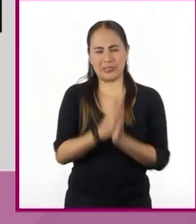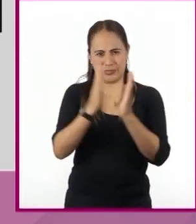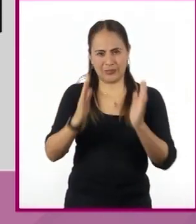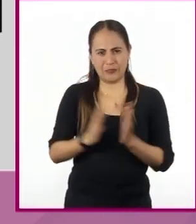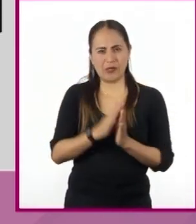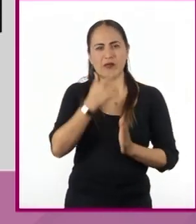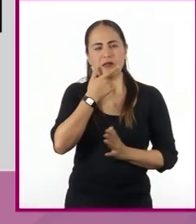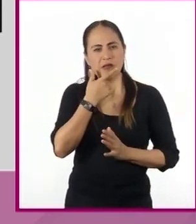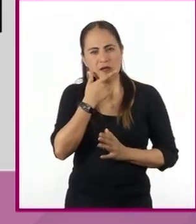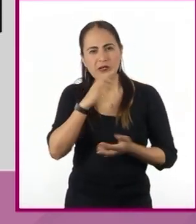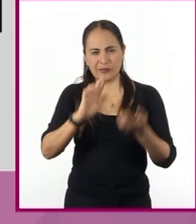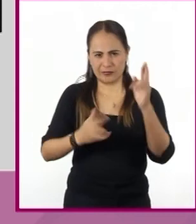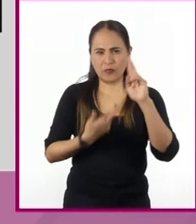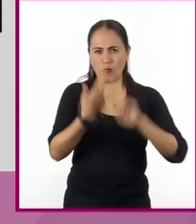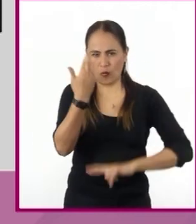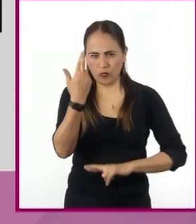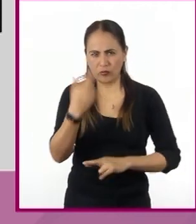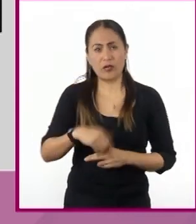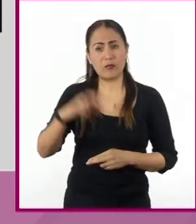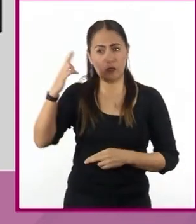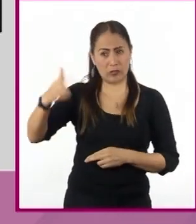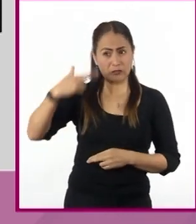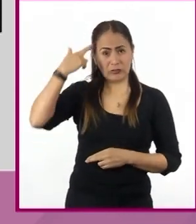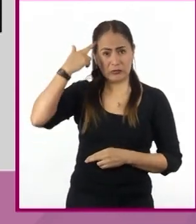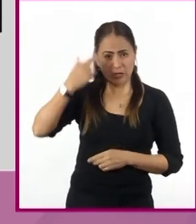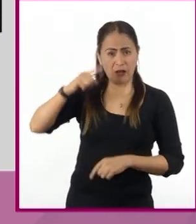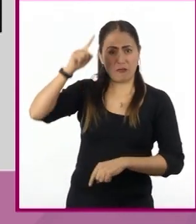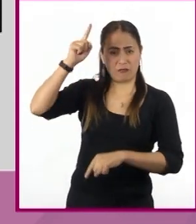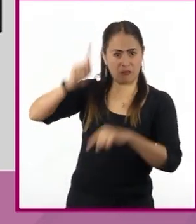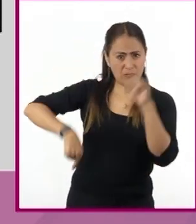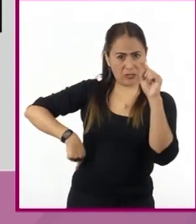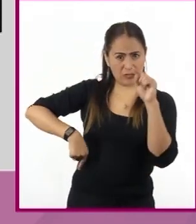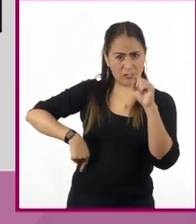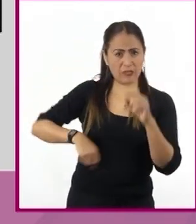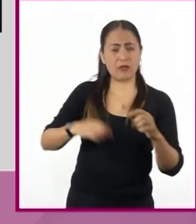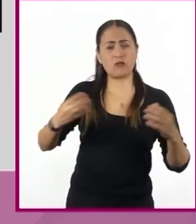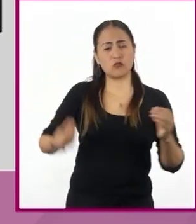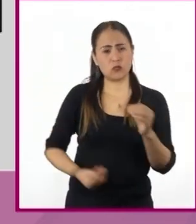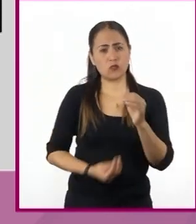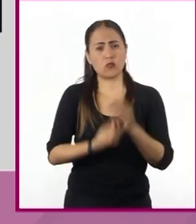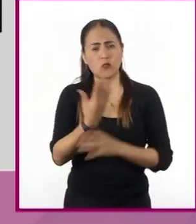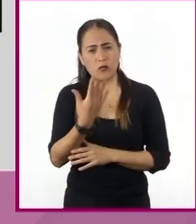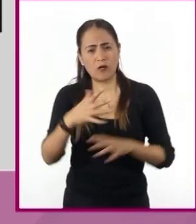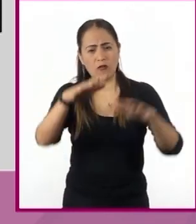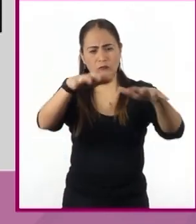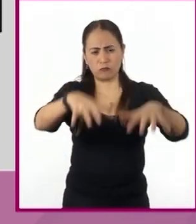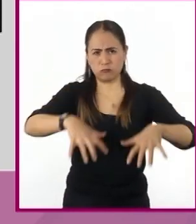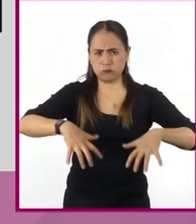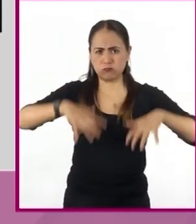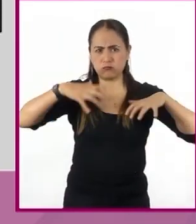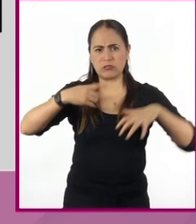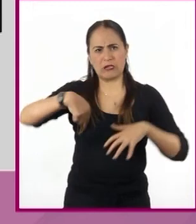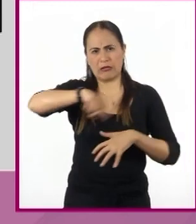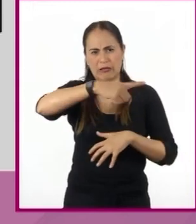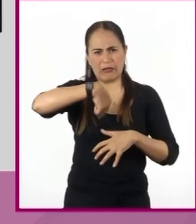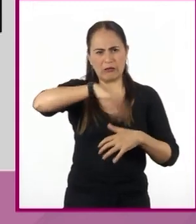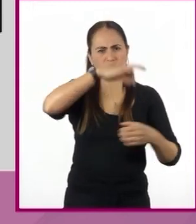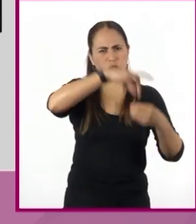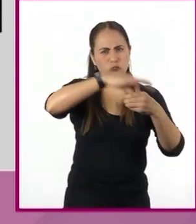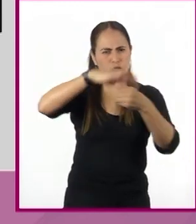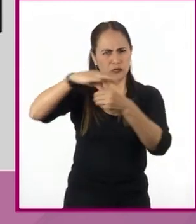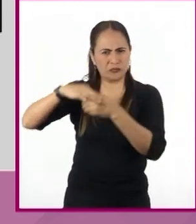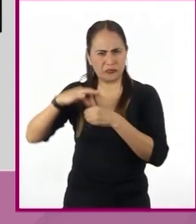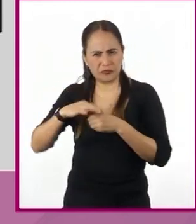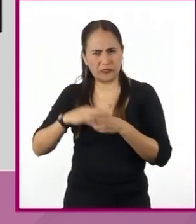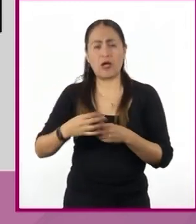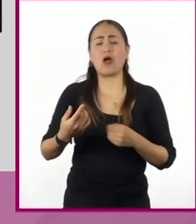Inglaterra, con la que se dio fin a la monarquía absoluta y se estableció la monarquía parlamentaria, que se encargaría de limitar